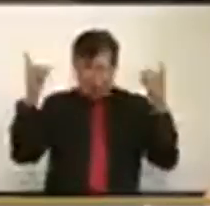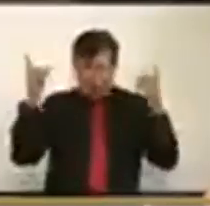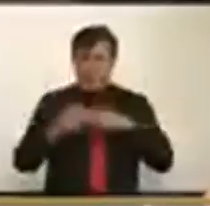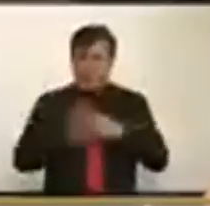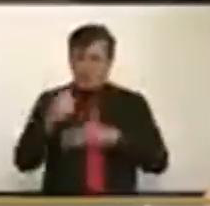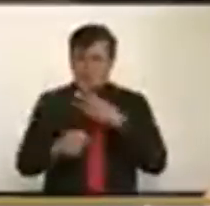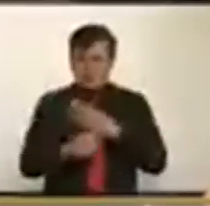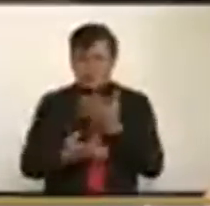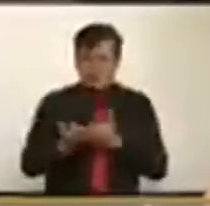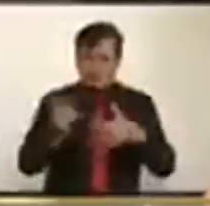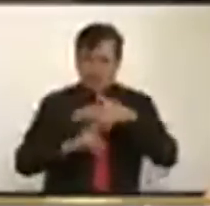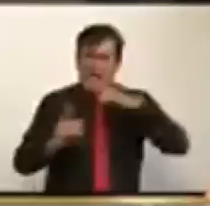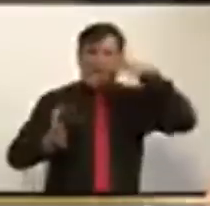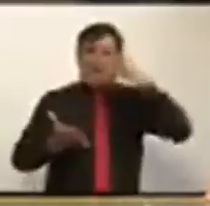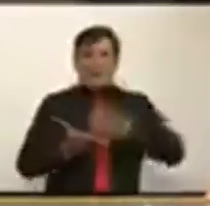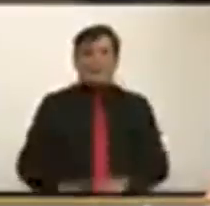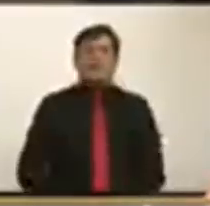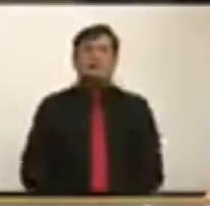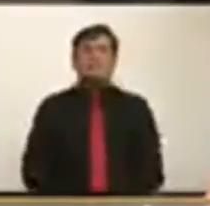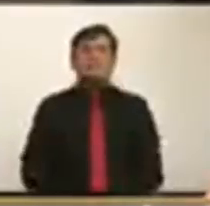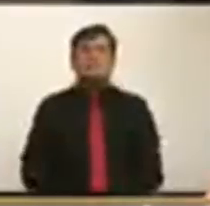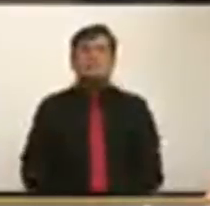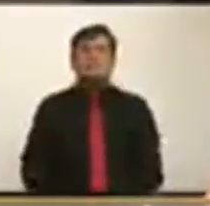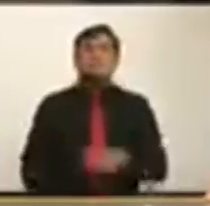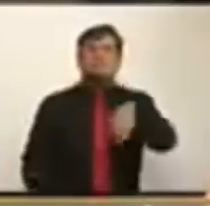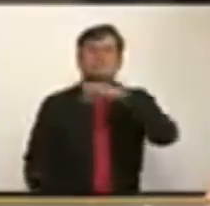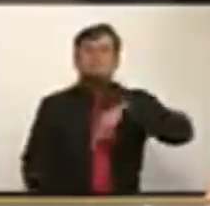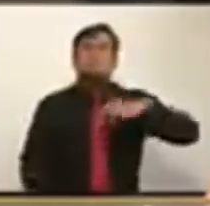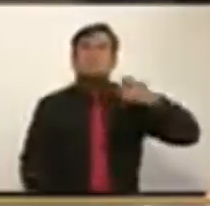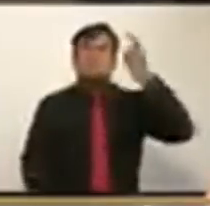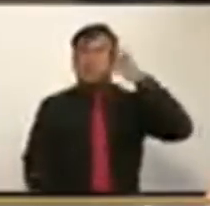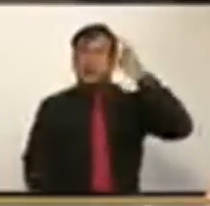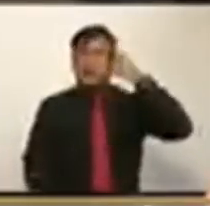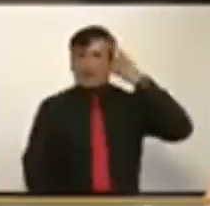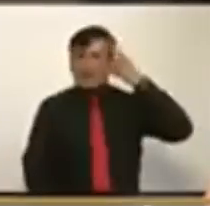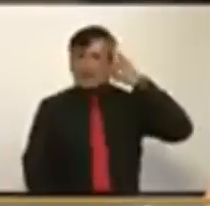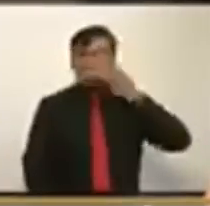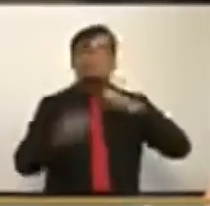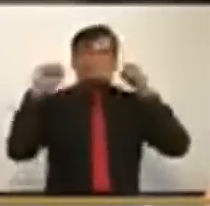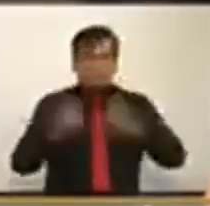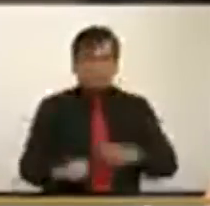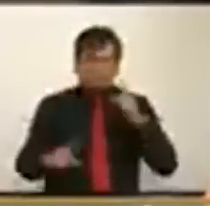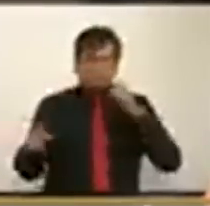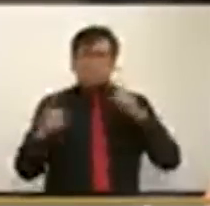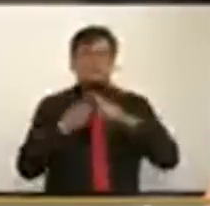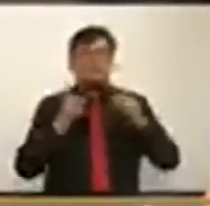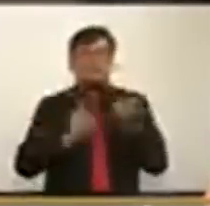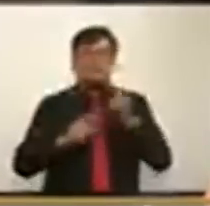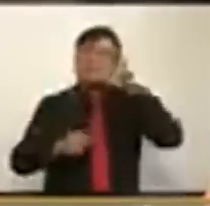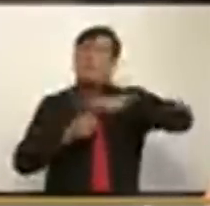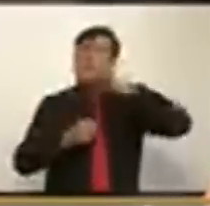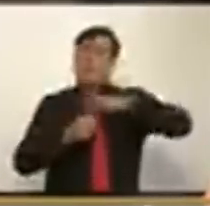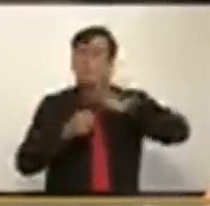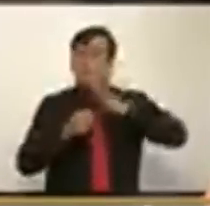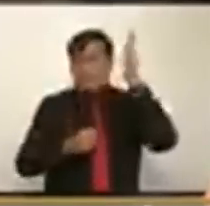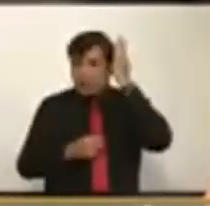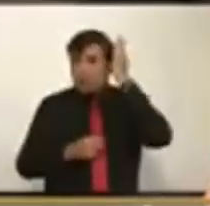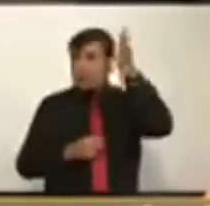de lo que usted cree, de con inteligencia poder obtener sus votos en el